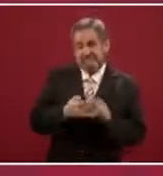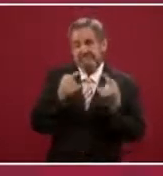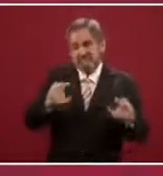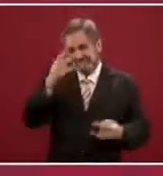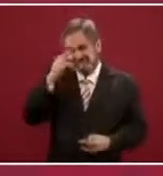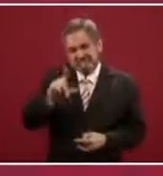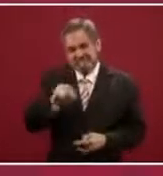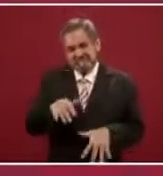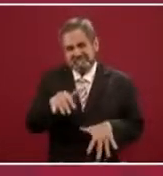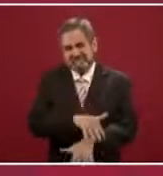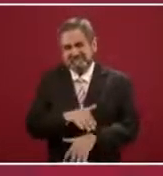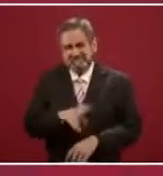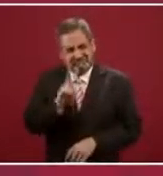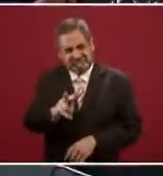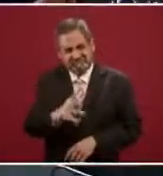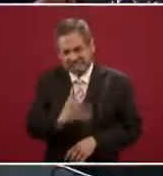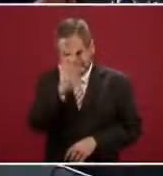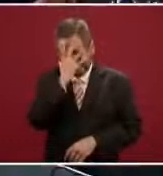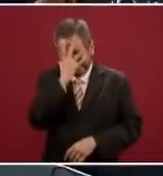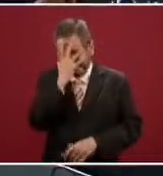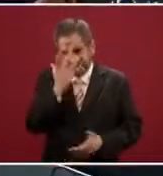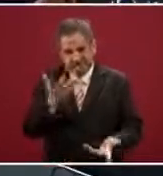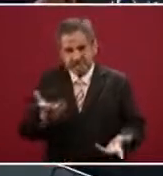una gran vergüenza